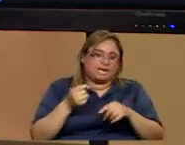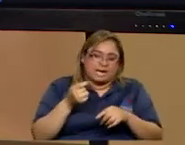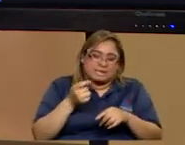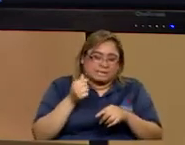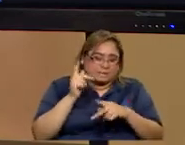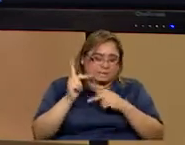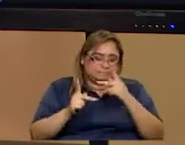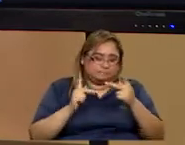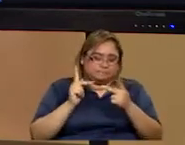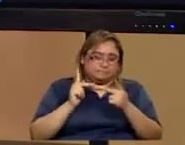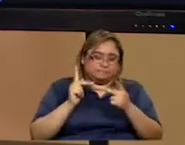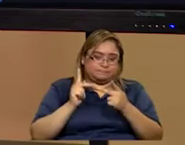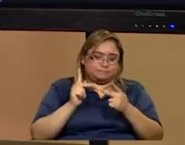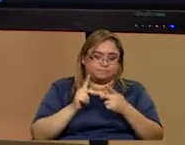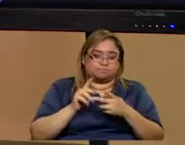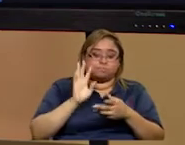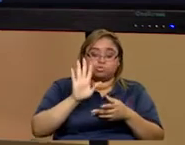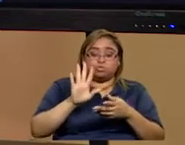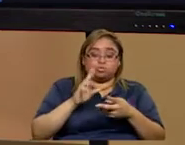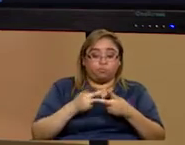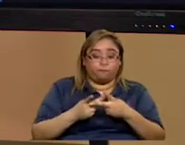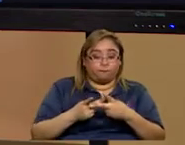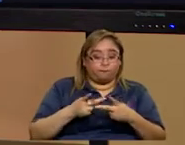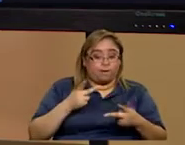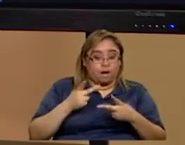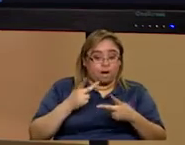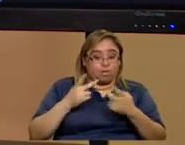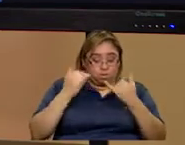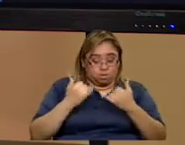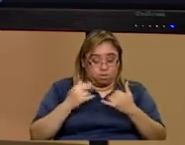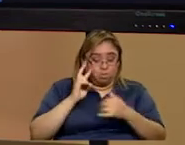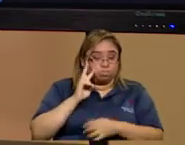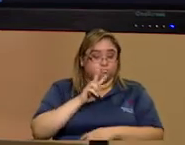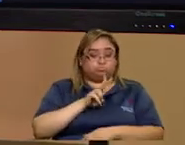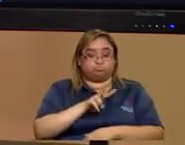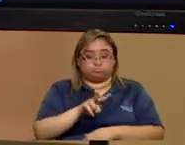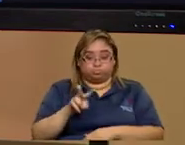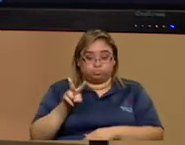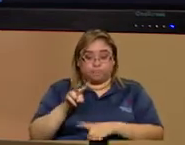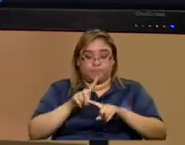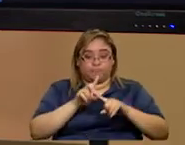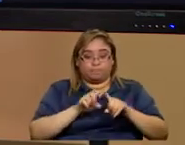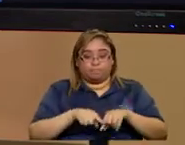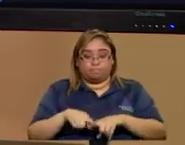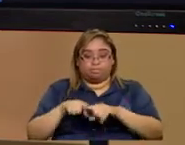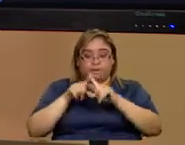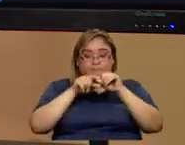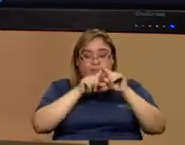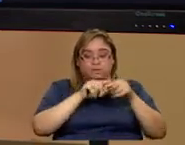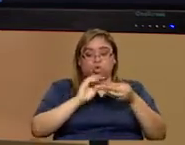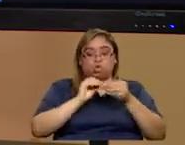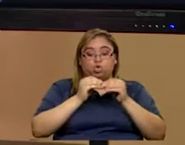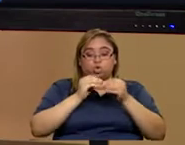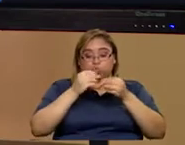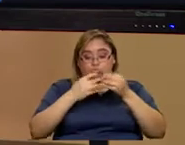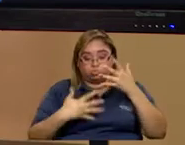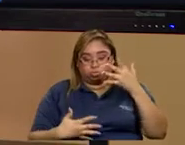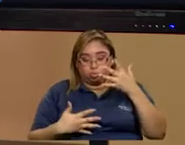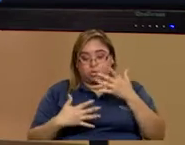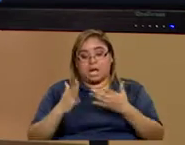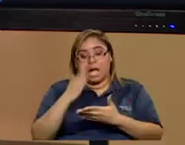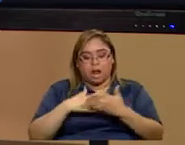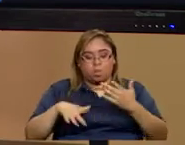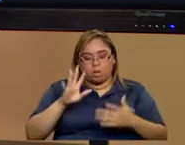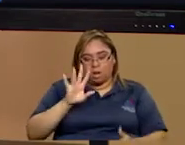los valores que ellas pueden presentar, que lo vamos a ver de acuerdo a una numeración y algunas letras